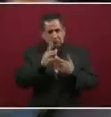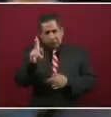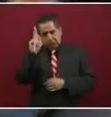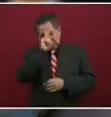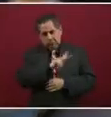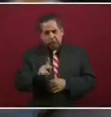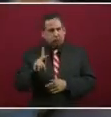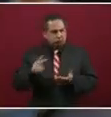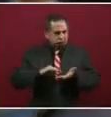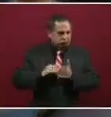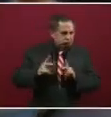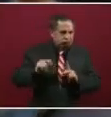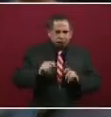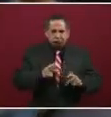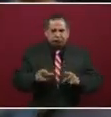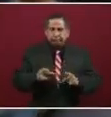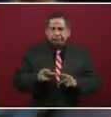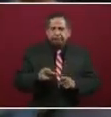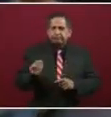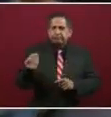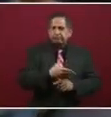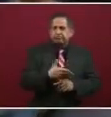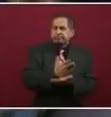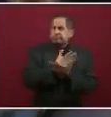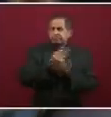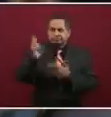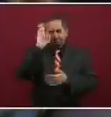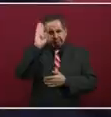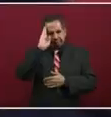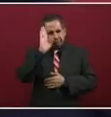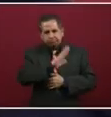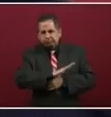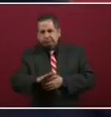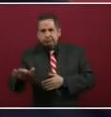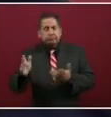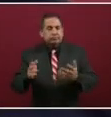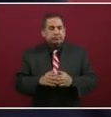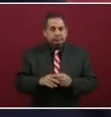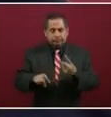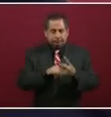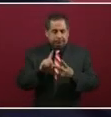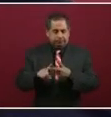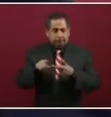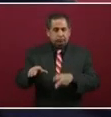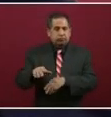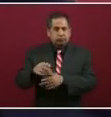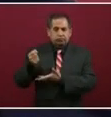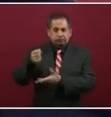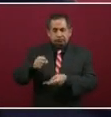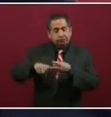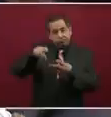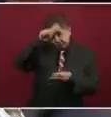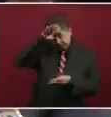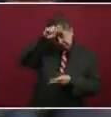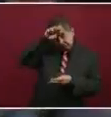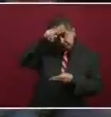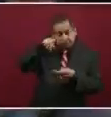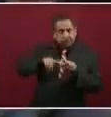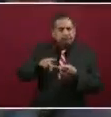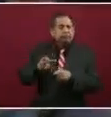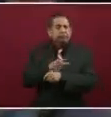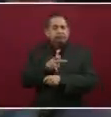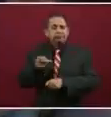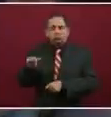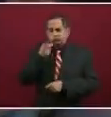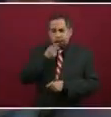de la estrategia de seguridad. Y en un segundo tema, lo del fondo minero, el viernes pasado también usted comentó que esperaría